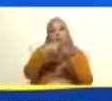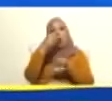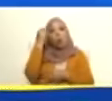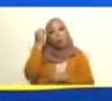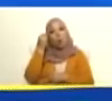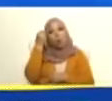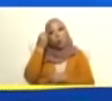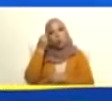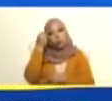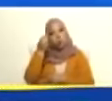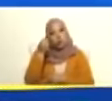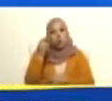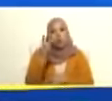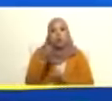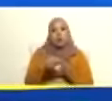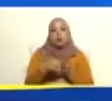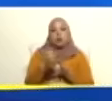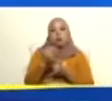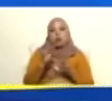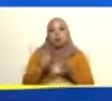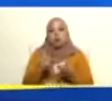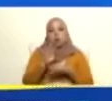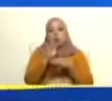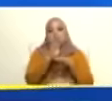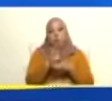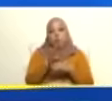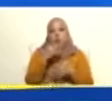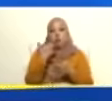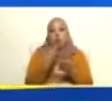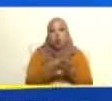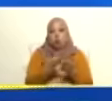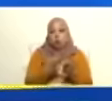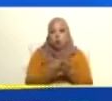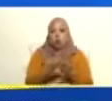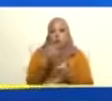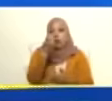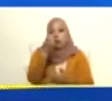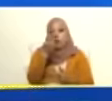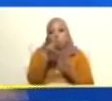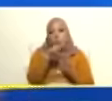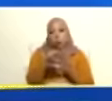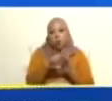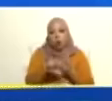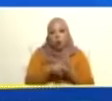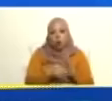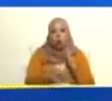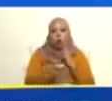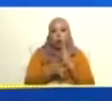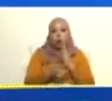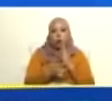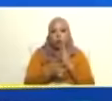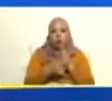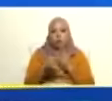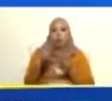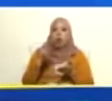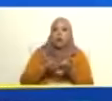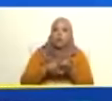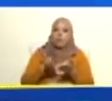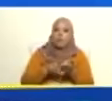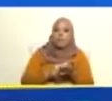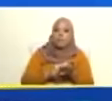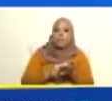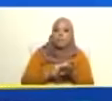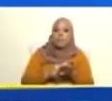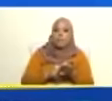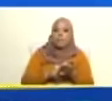que en el año 2019 la tasa de protección efectiva que se daba a través de las normas técnicas, normas de aranceles y para aranceles, la tasa